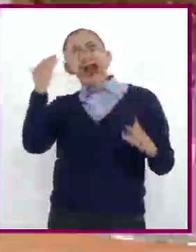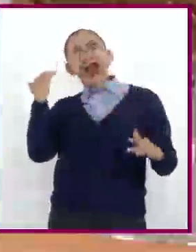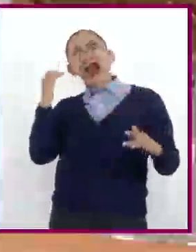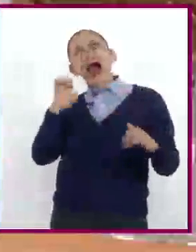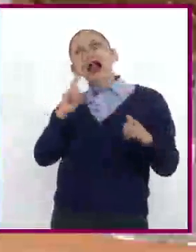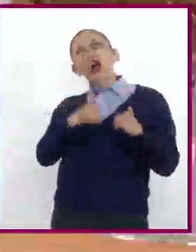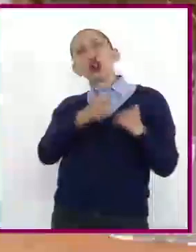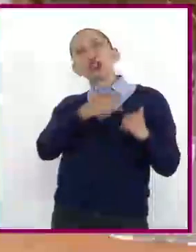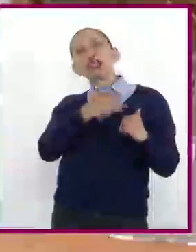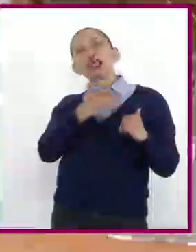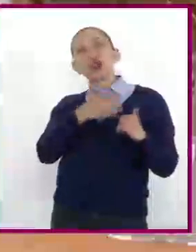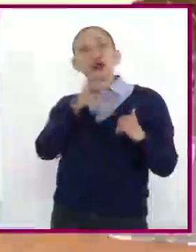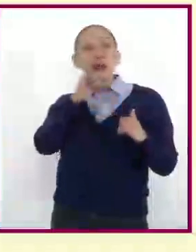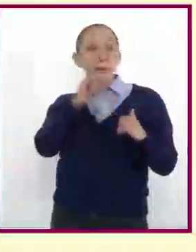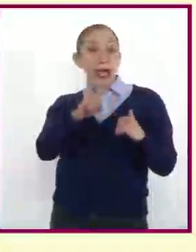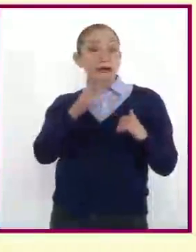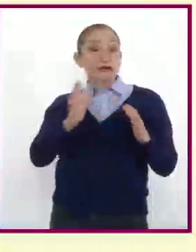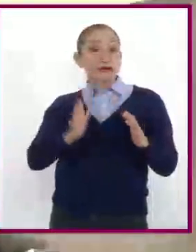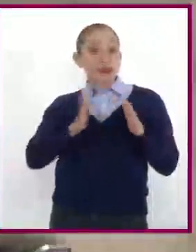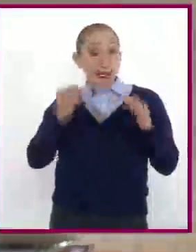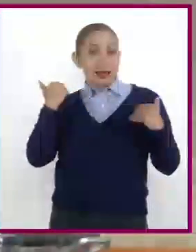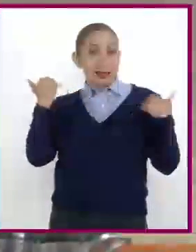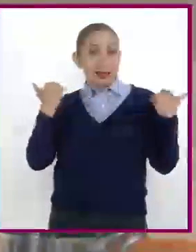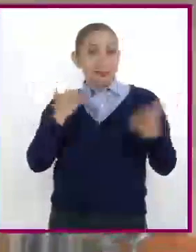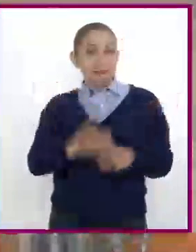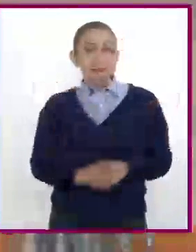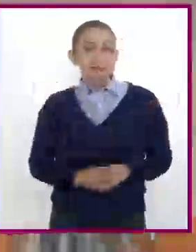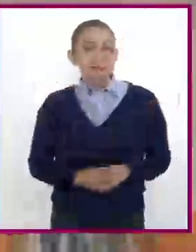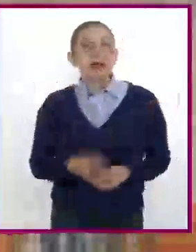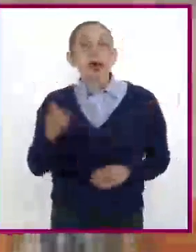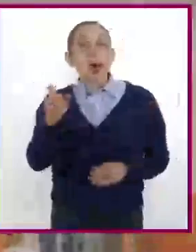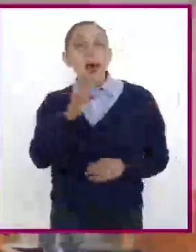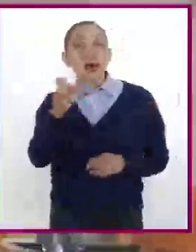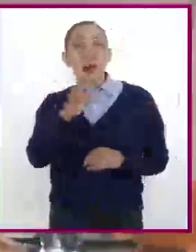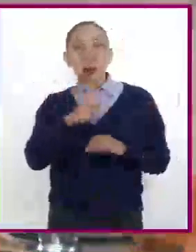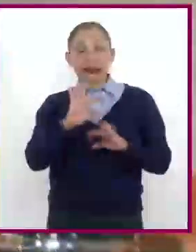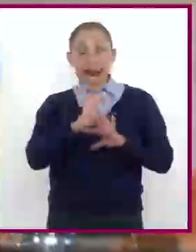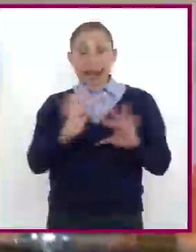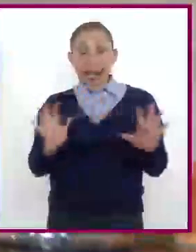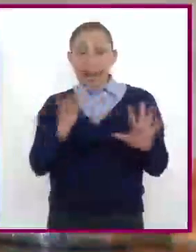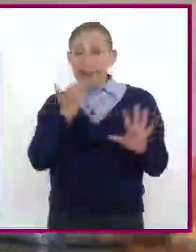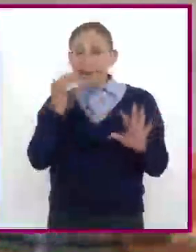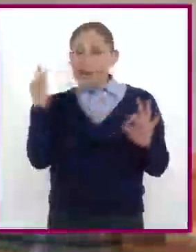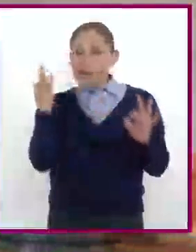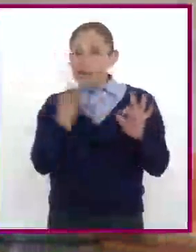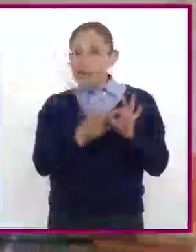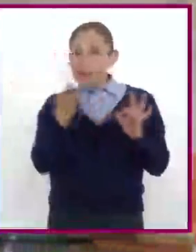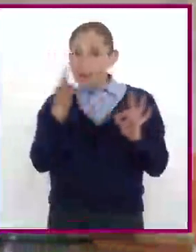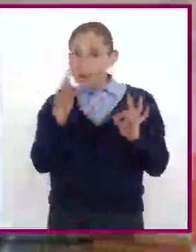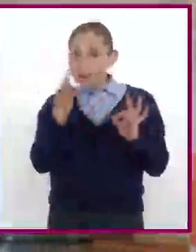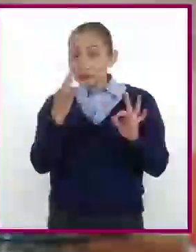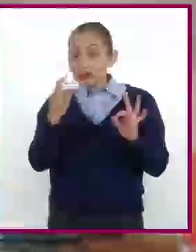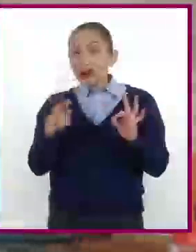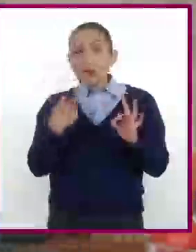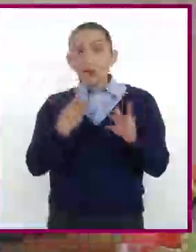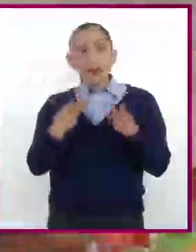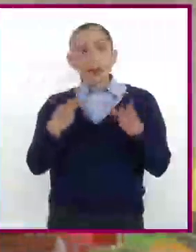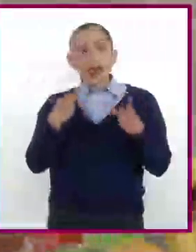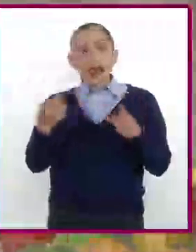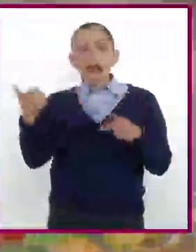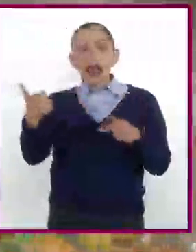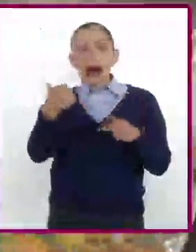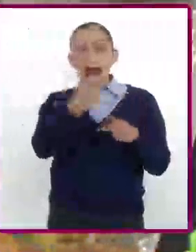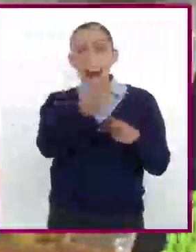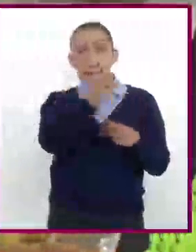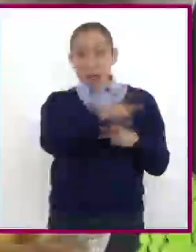pero también que divierta y asombre. Cuando la plancha alcanza la temperatura adecuada, colocamos cada